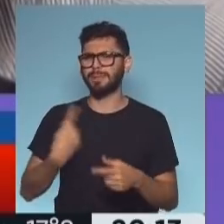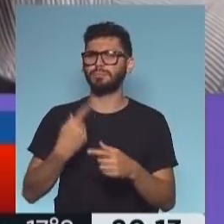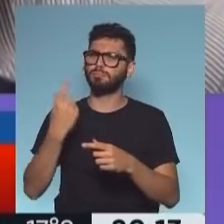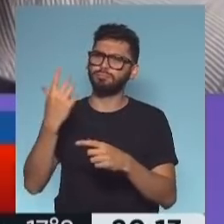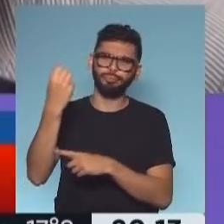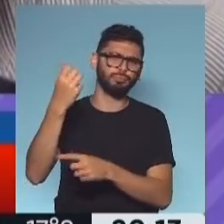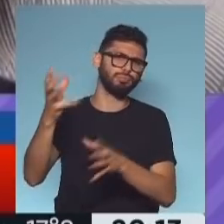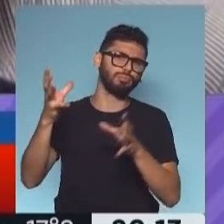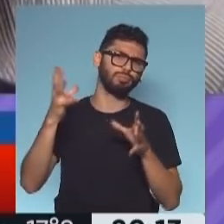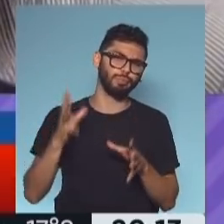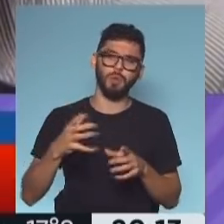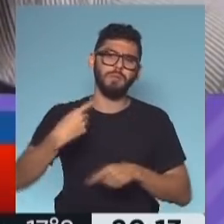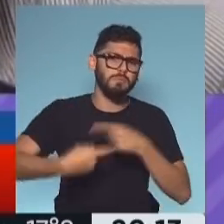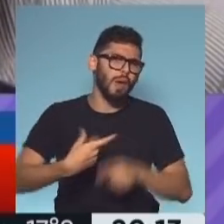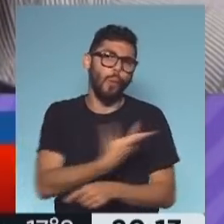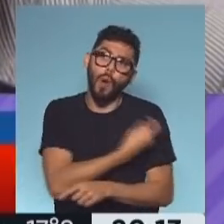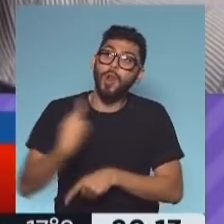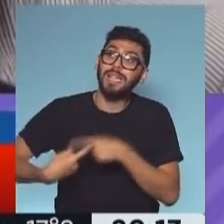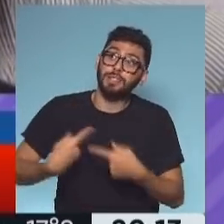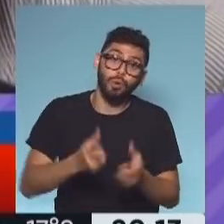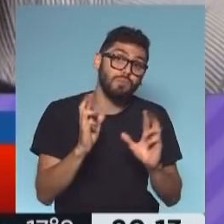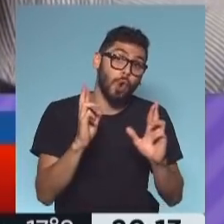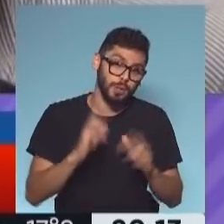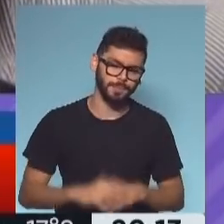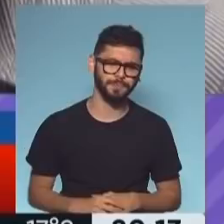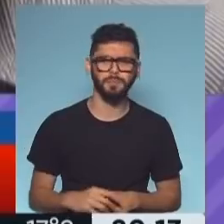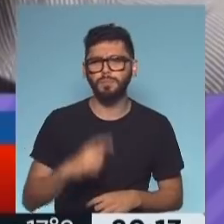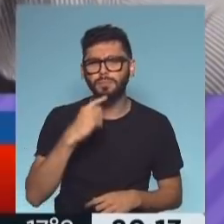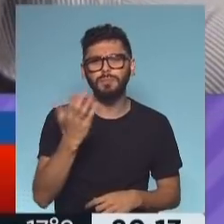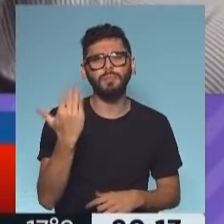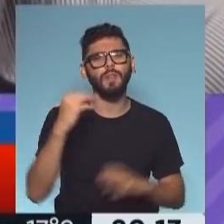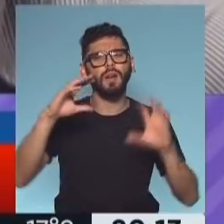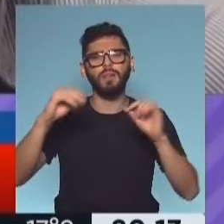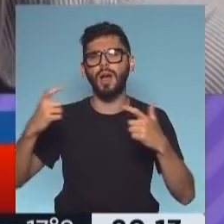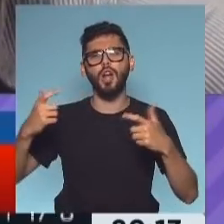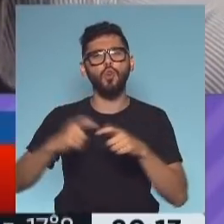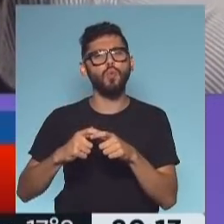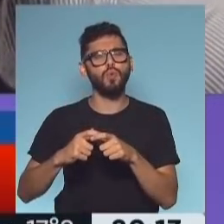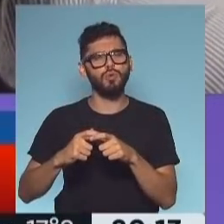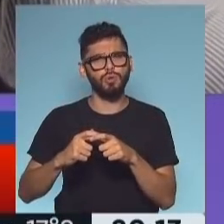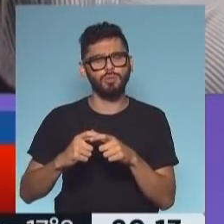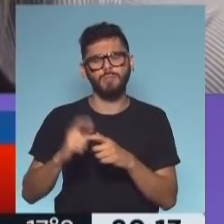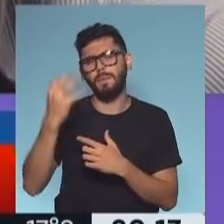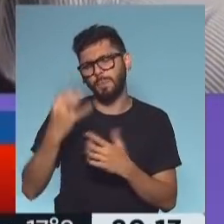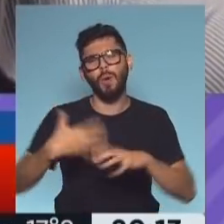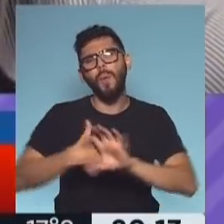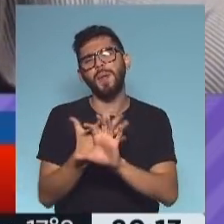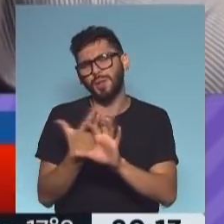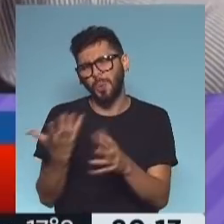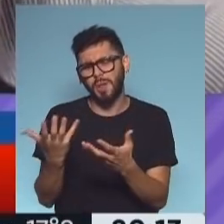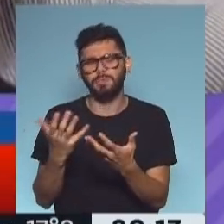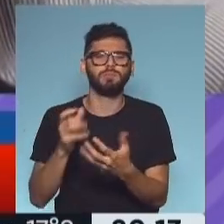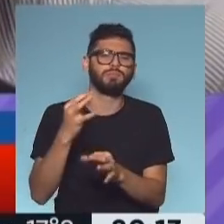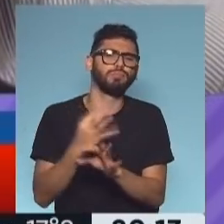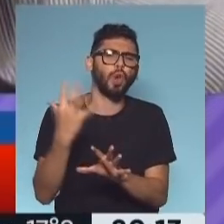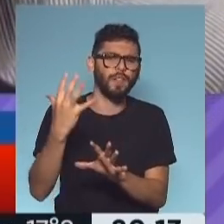nunca tuvimos que quedarnos sin poder vacunar. Kreplak, en la reunión que hubo anoche fue virtual en realidad, con especialistas que